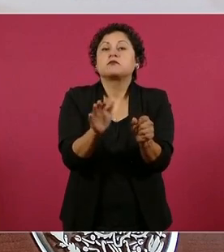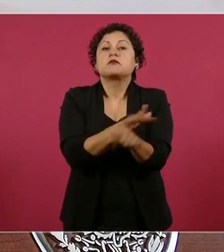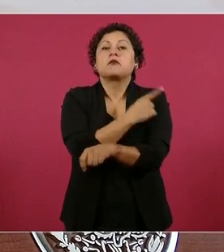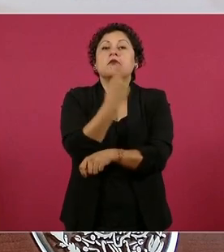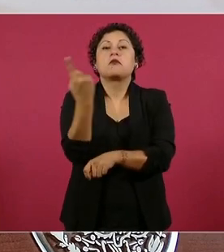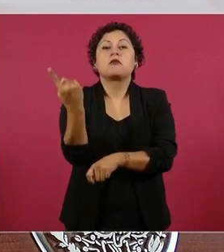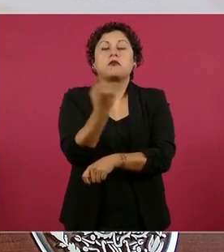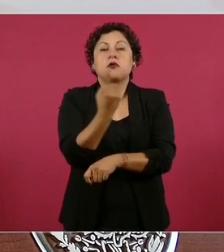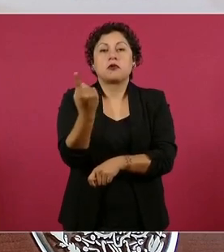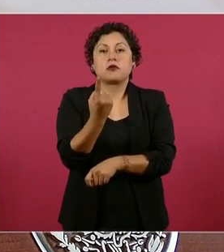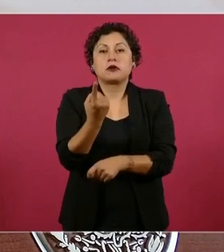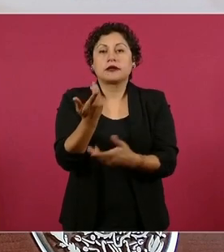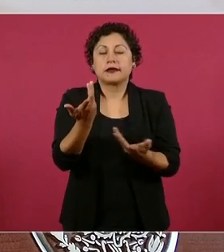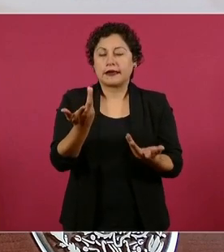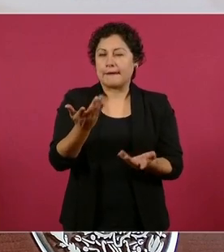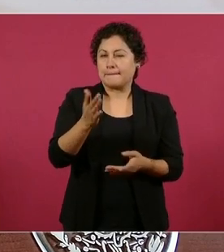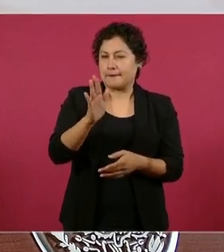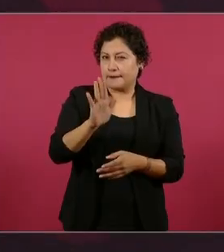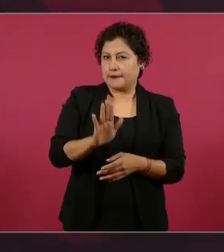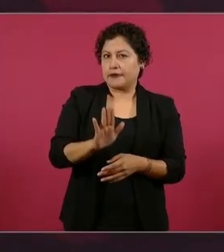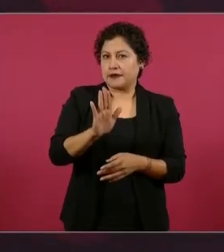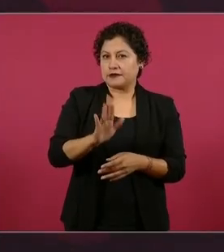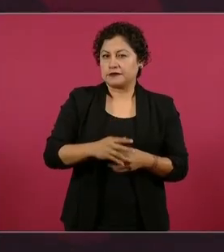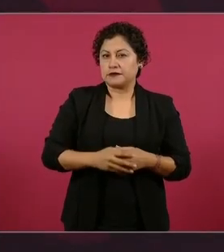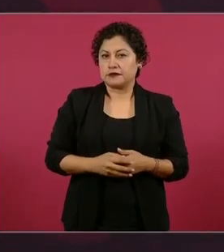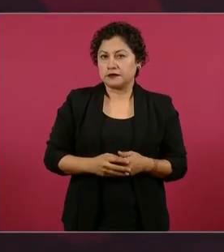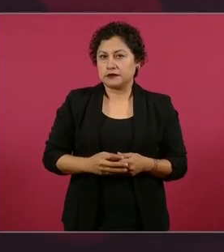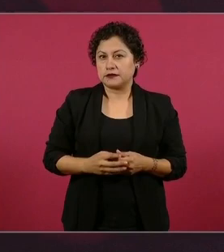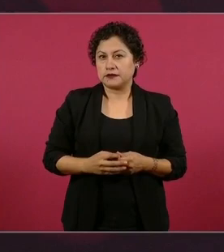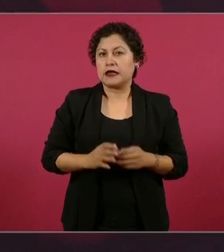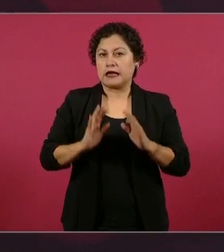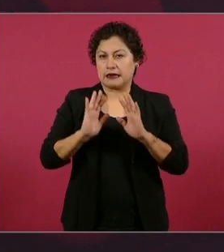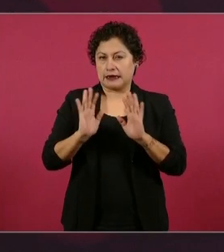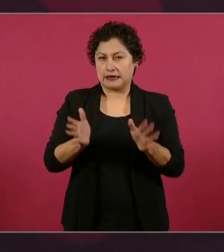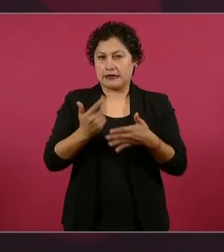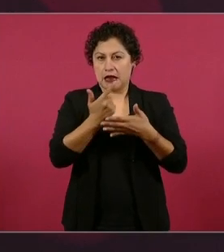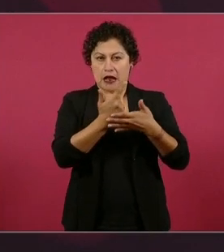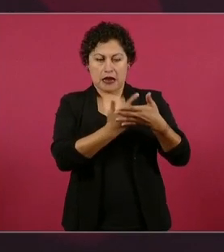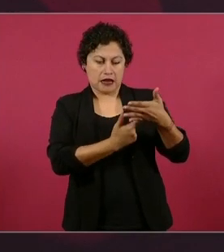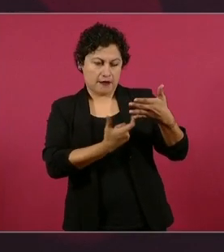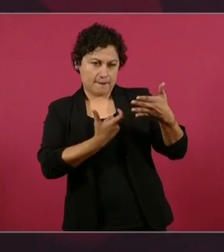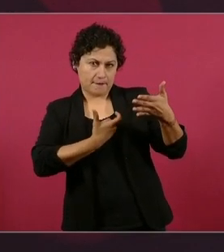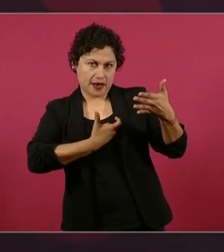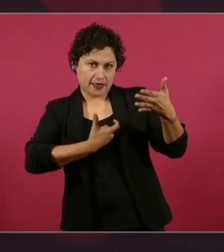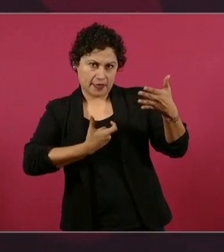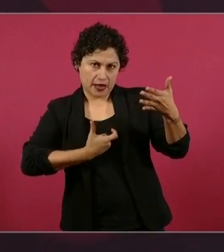resulta que tenemos bastantes medallas ya,